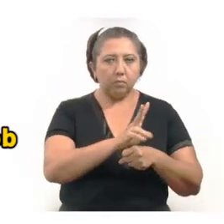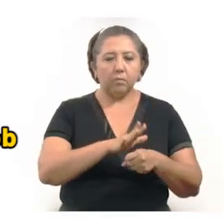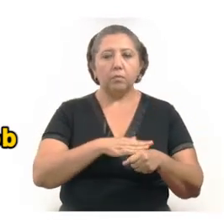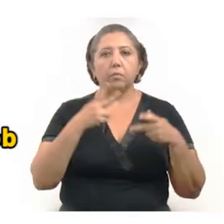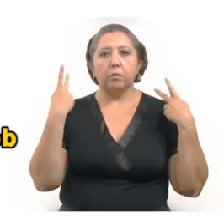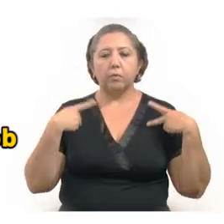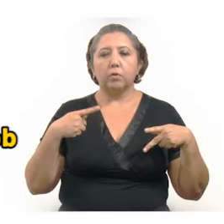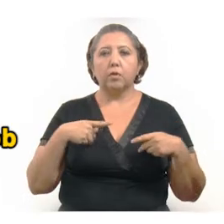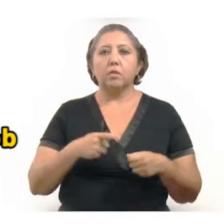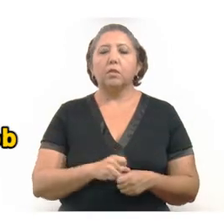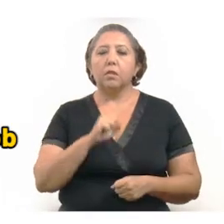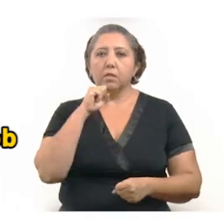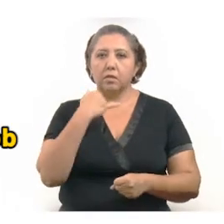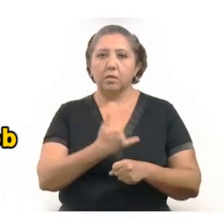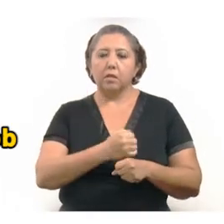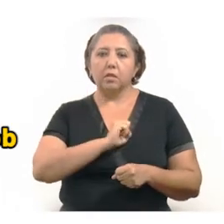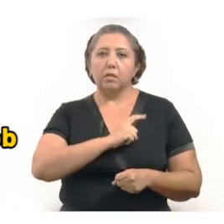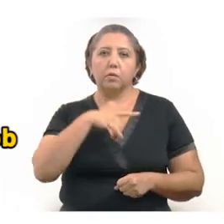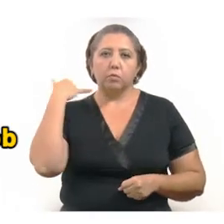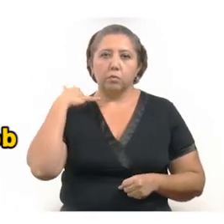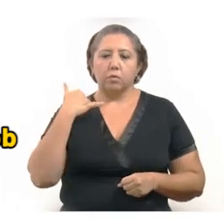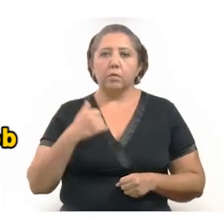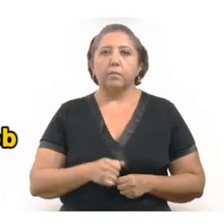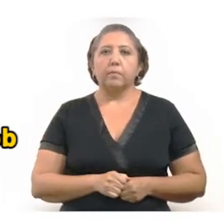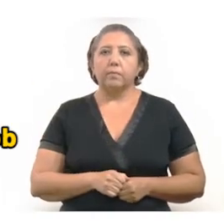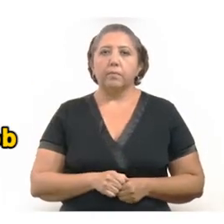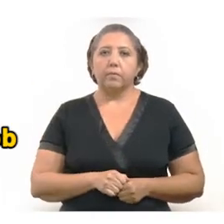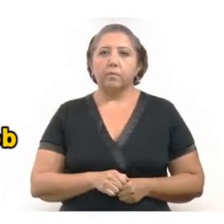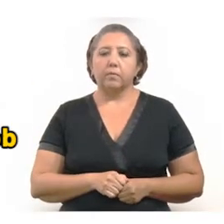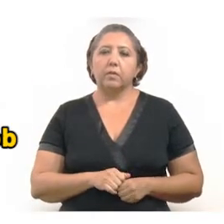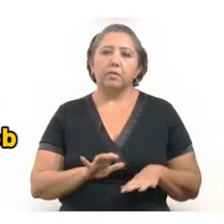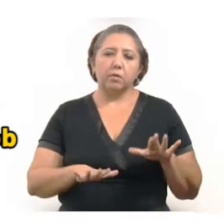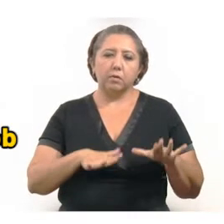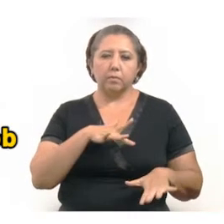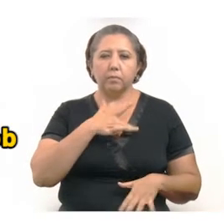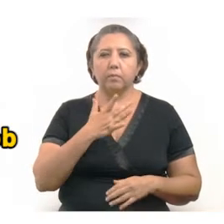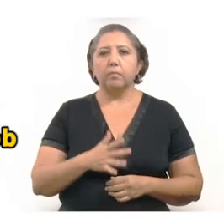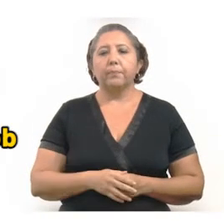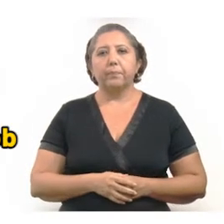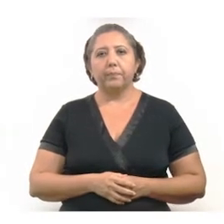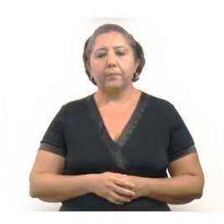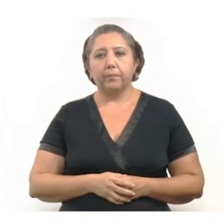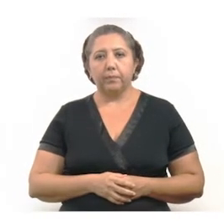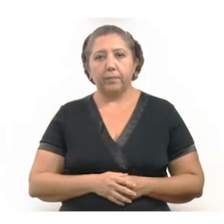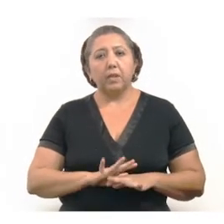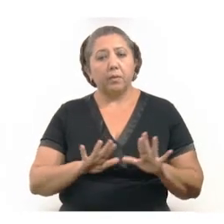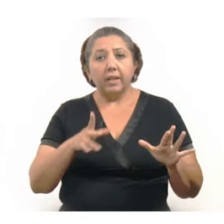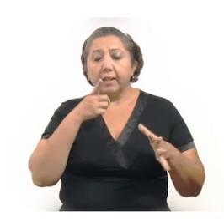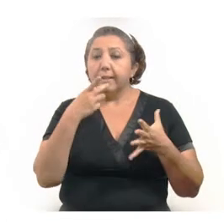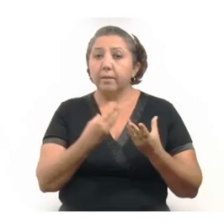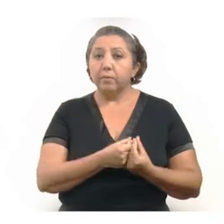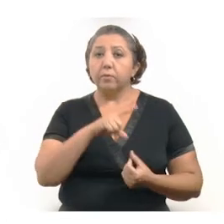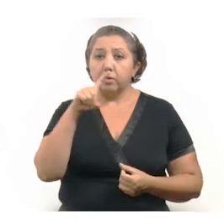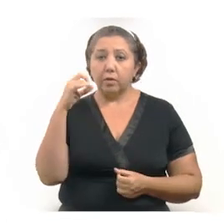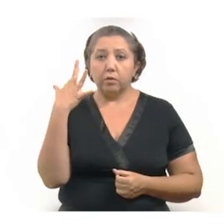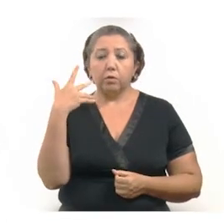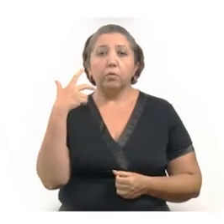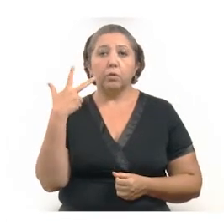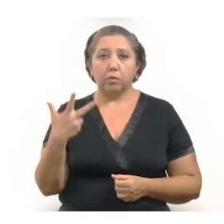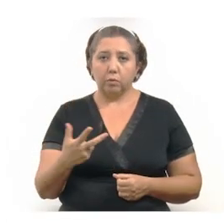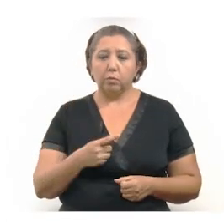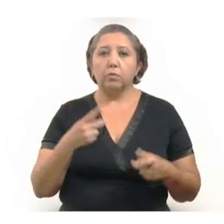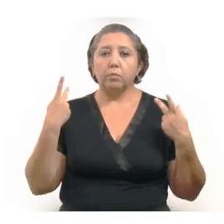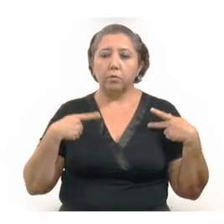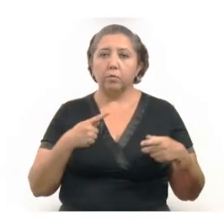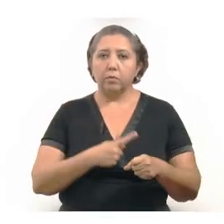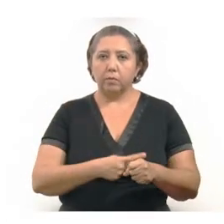constantemente por personal médico de la Secretaría de Salud de Yucatán. Presentan síntomas leves. Como ya mencionamos, 158 de los